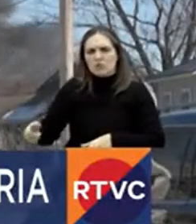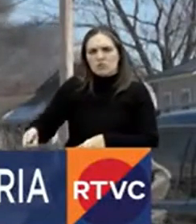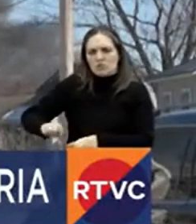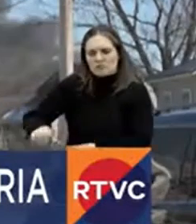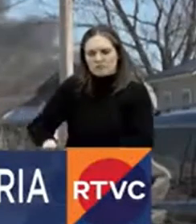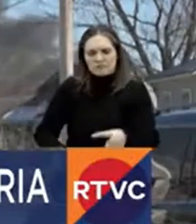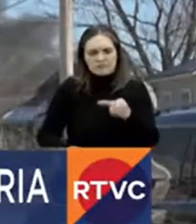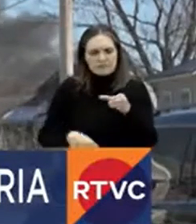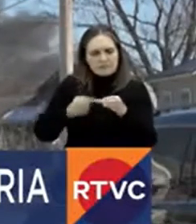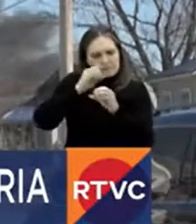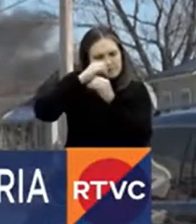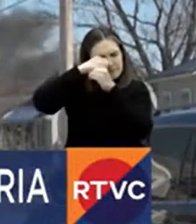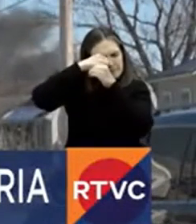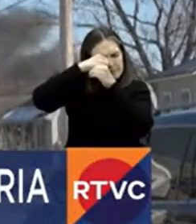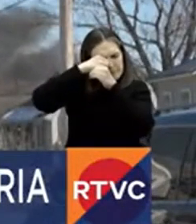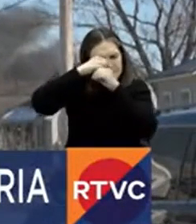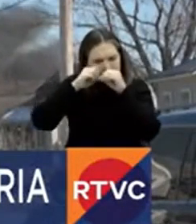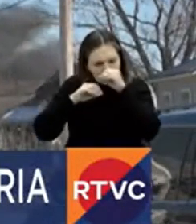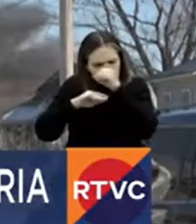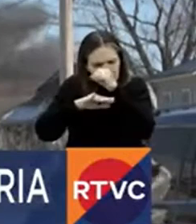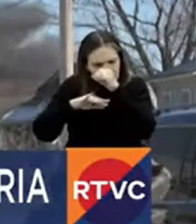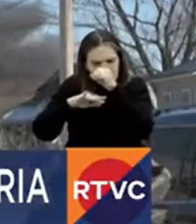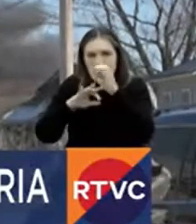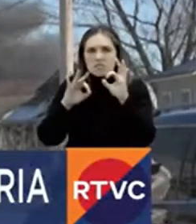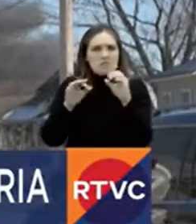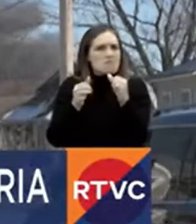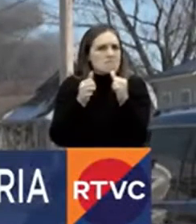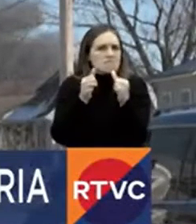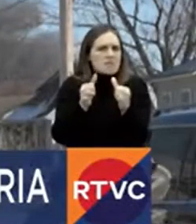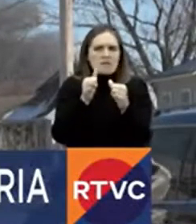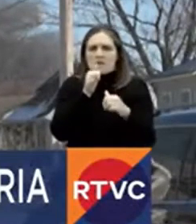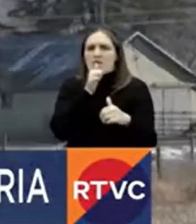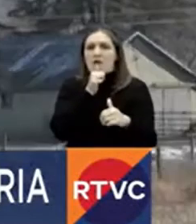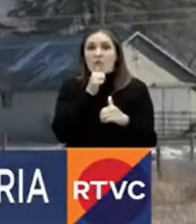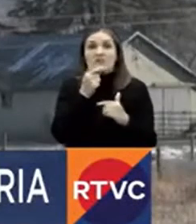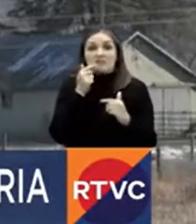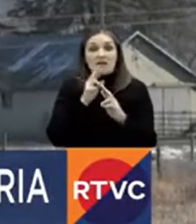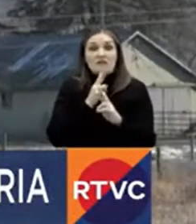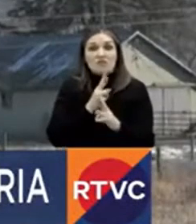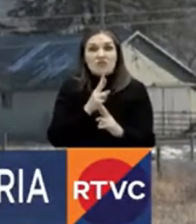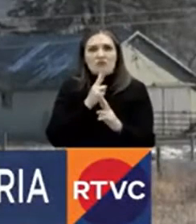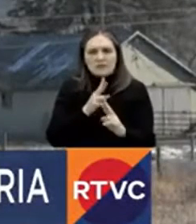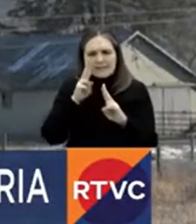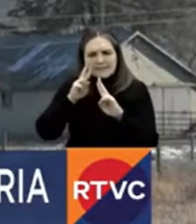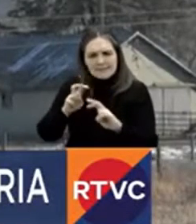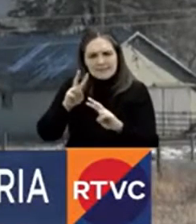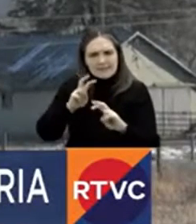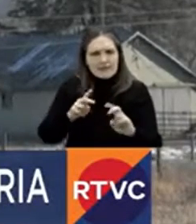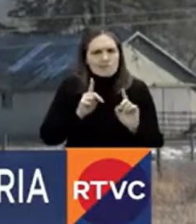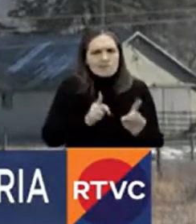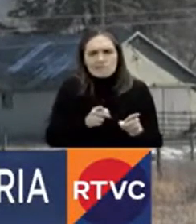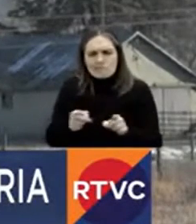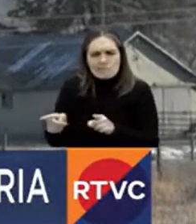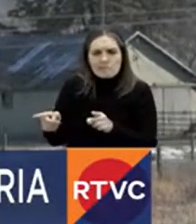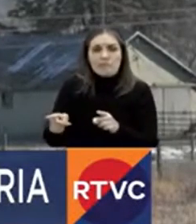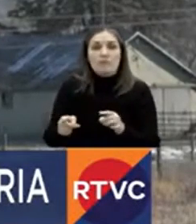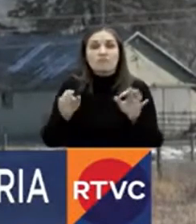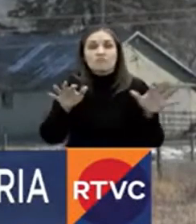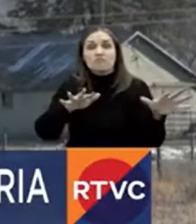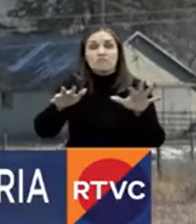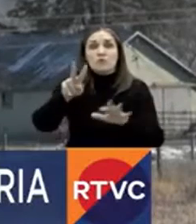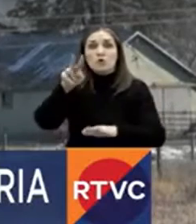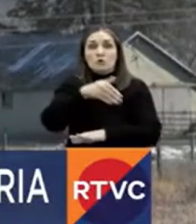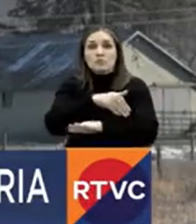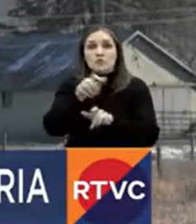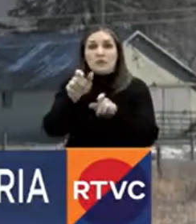tal situación según los resultados, al menos preliminares, del mismo ejercicio de revisión. Casi 2 millones de personas